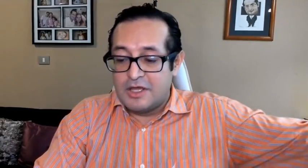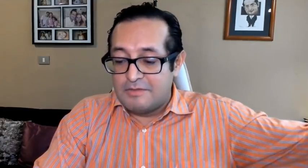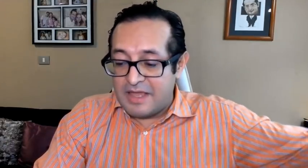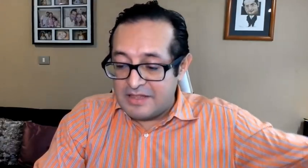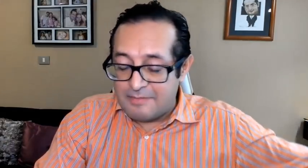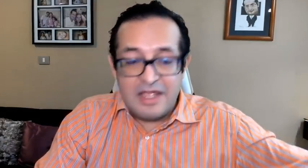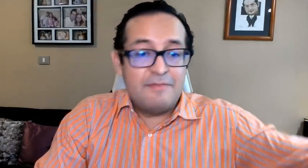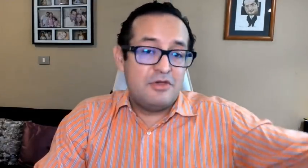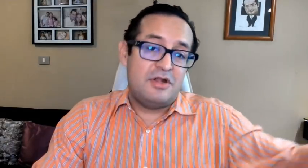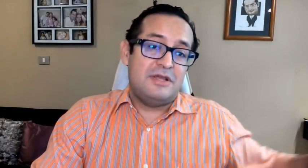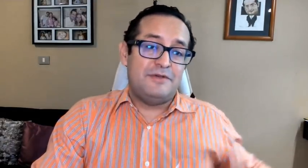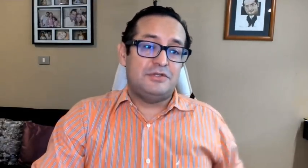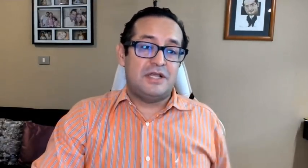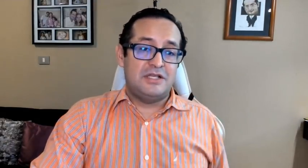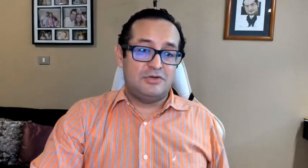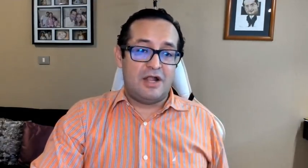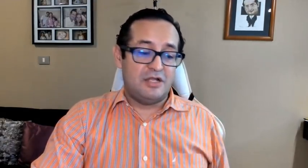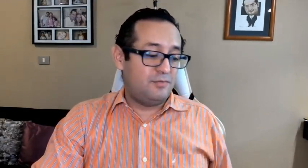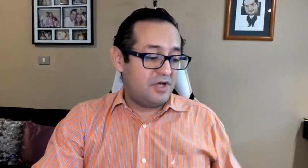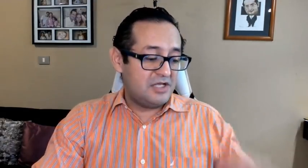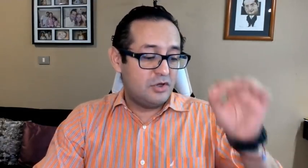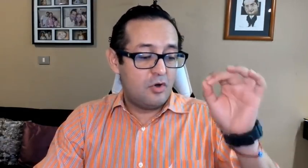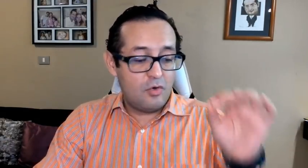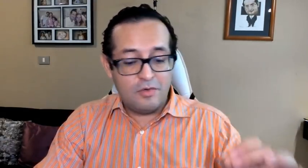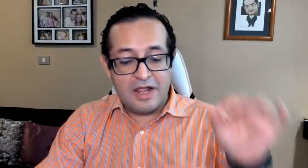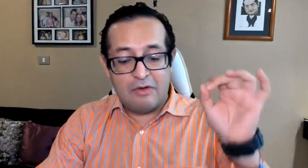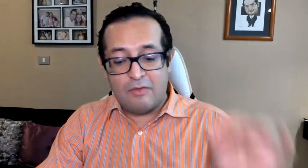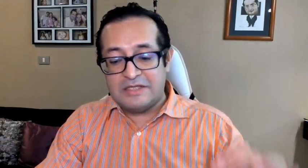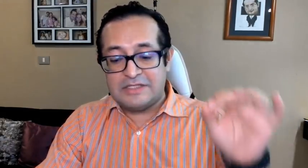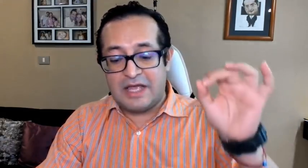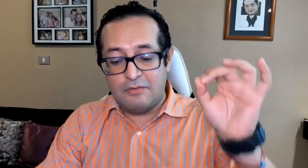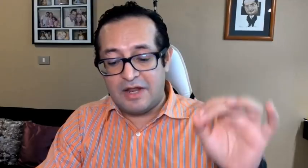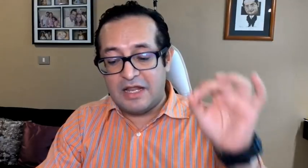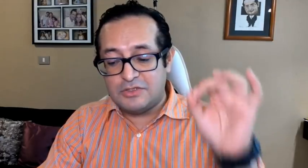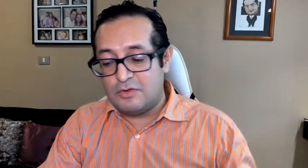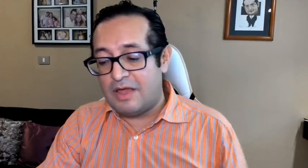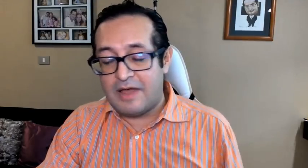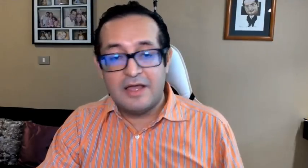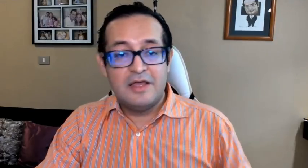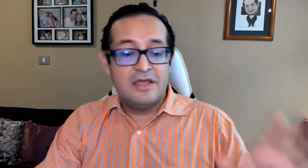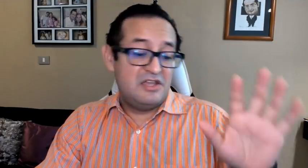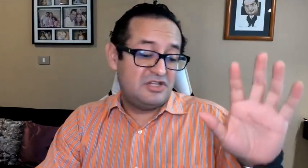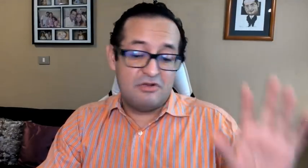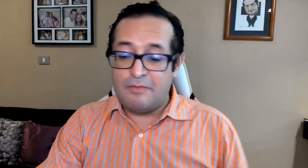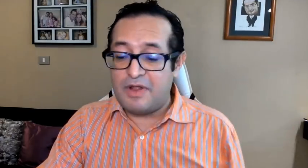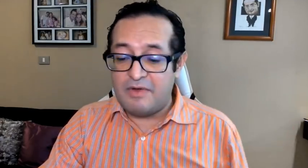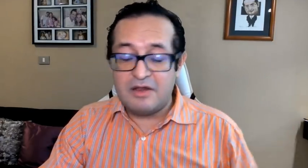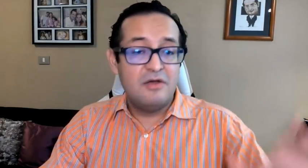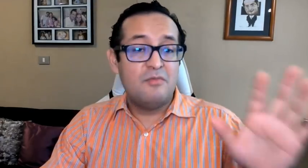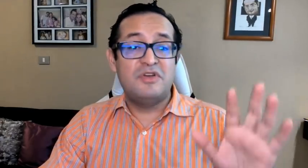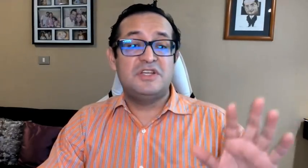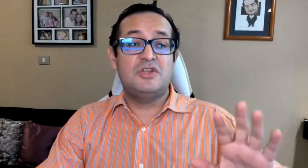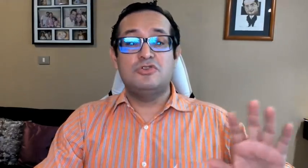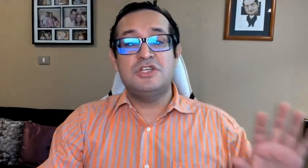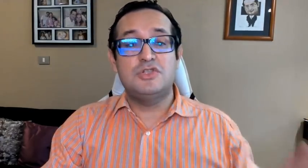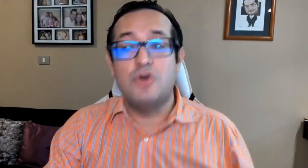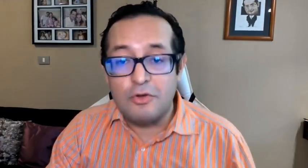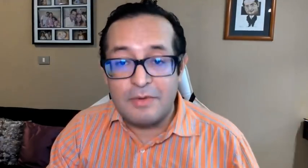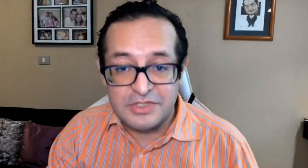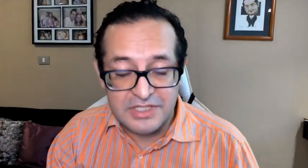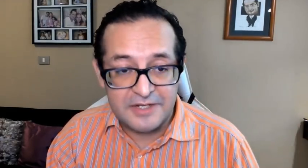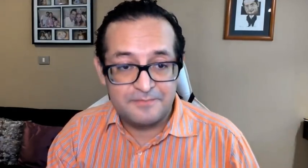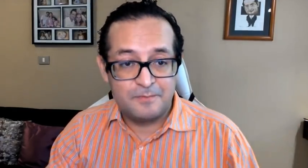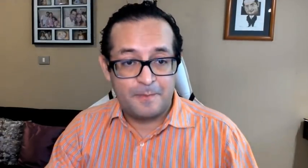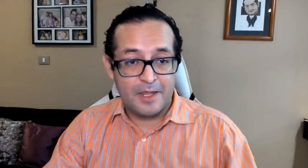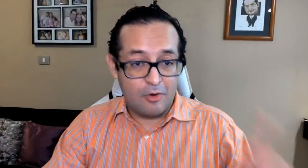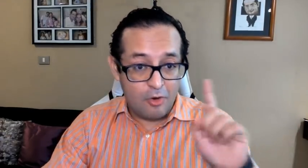20 mil millones de pesos adicionales porque es una encuesta o una elección nueva y si no lo aprueban pues entonces no lo